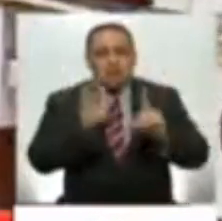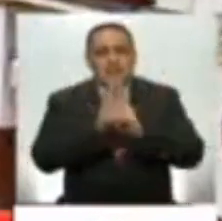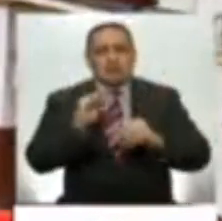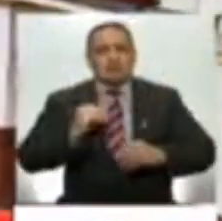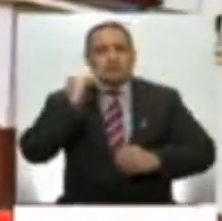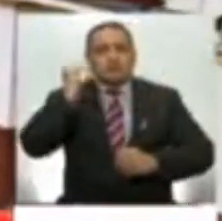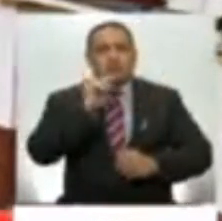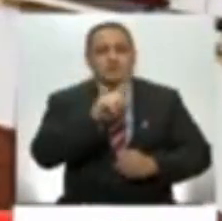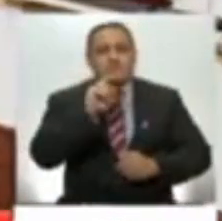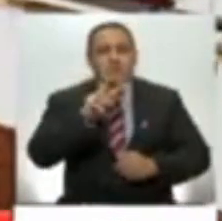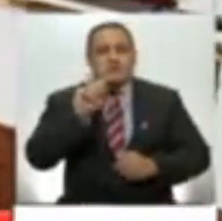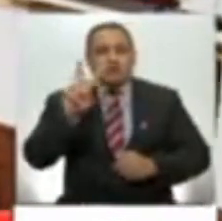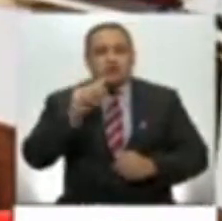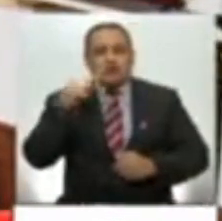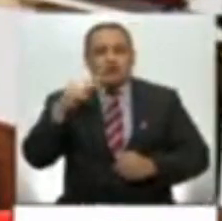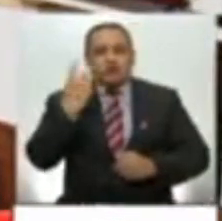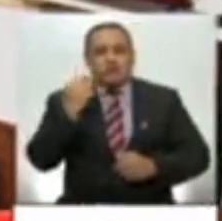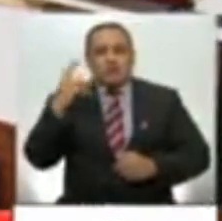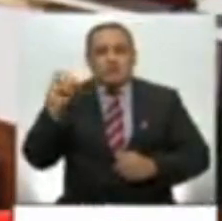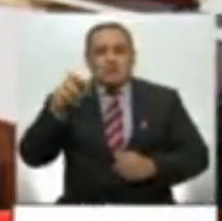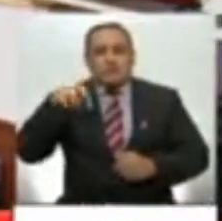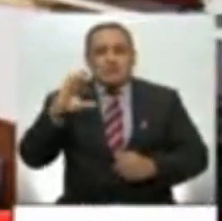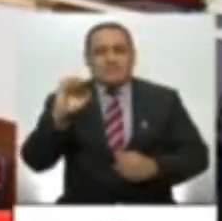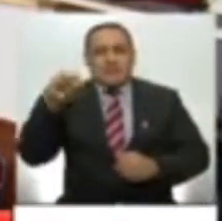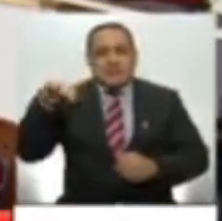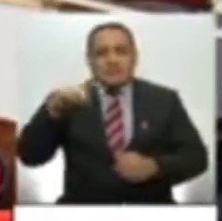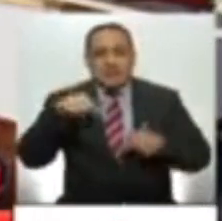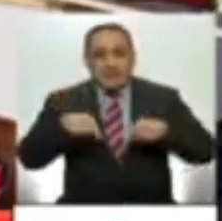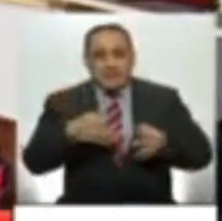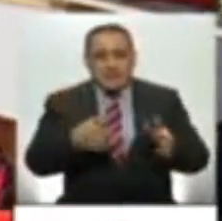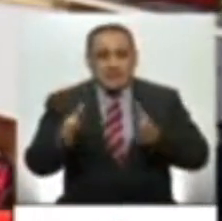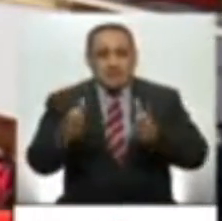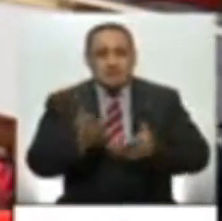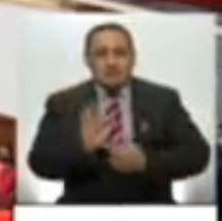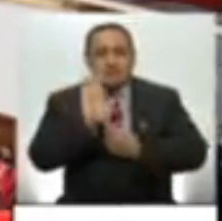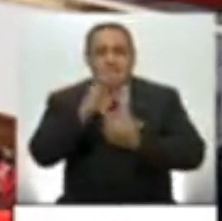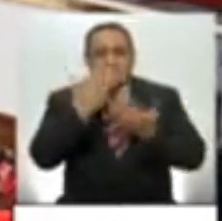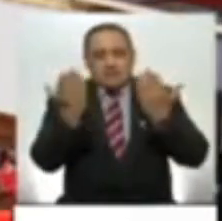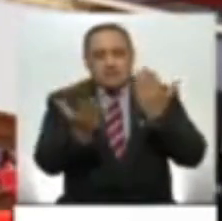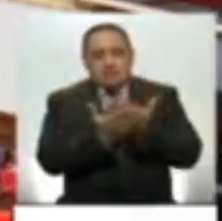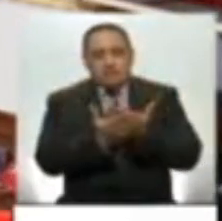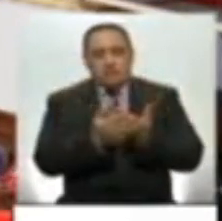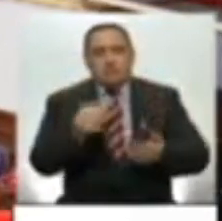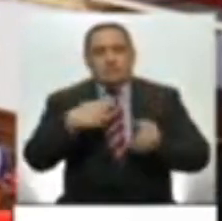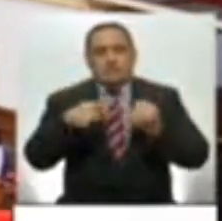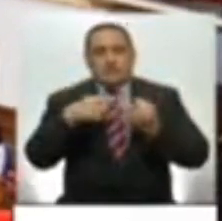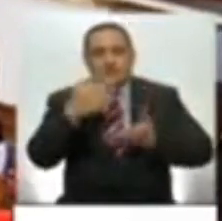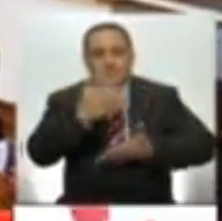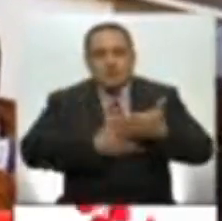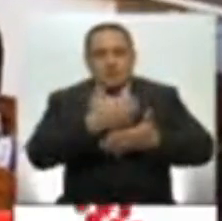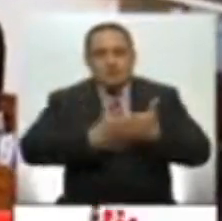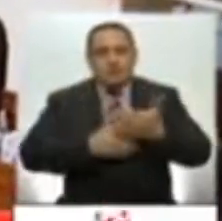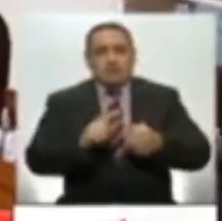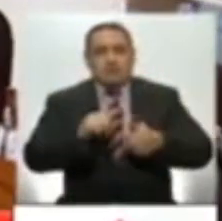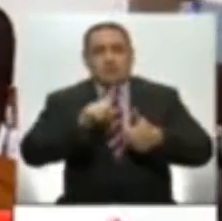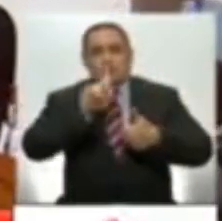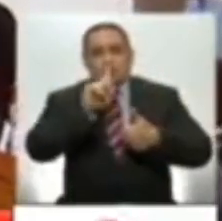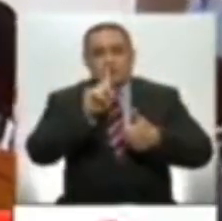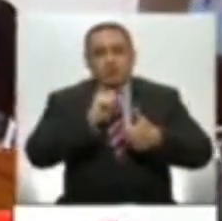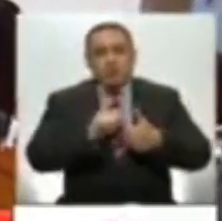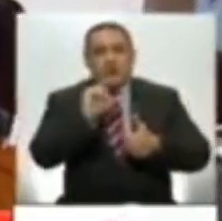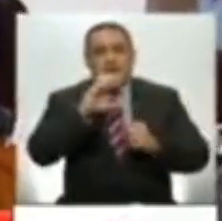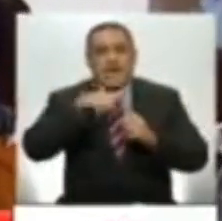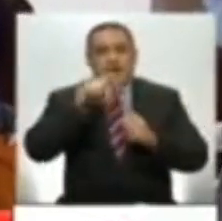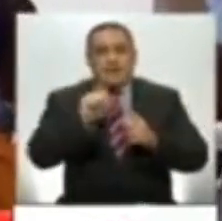Supremo 122-2020-PCM. En tal sentido, se adjuntan al presente los siguientes documentos. 1.